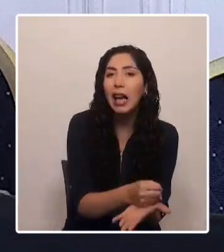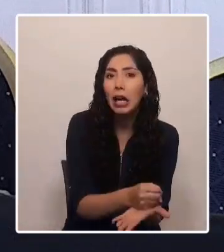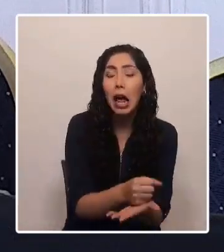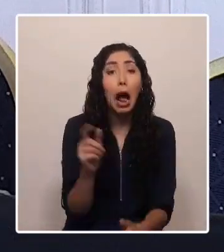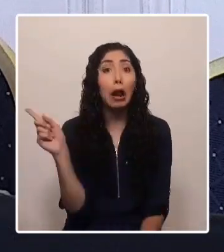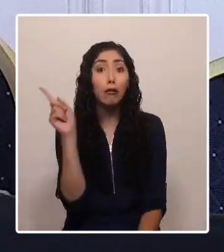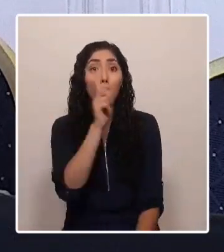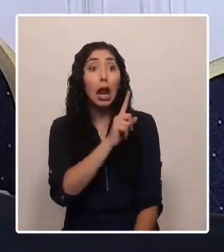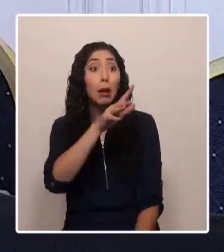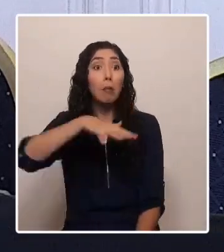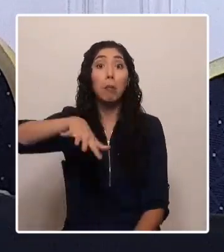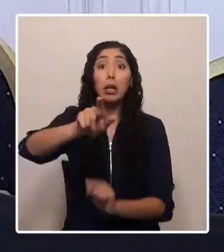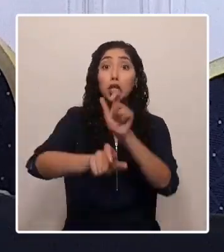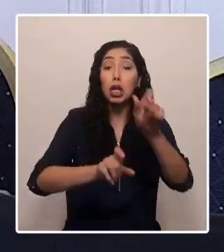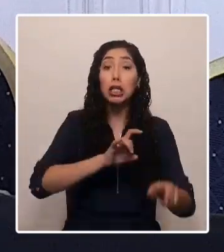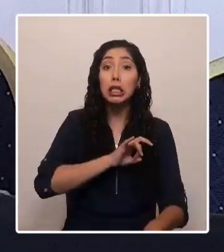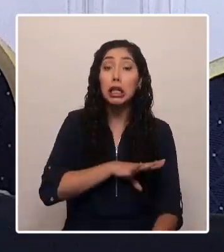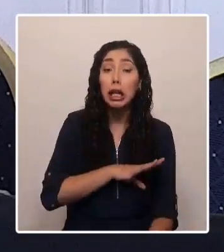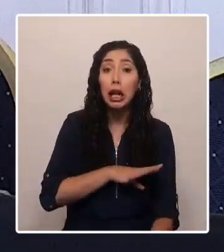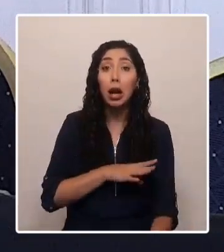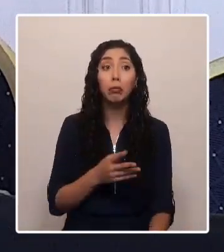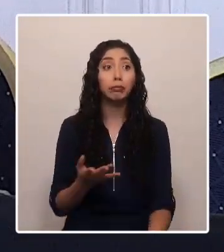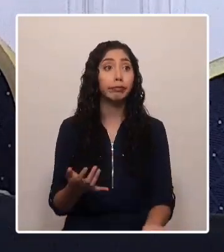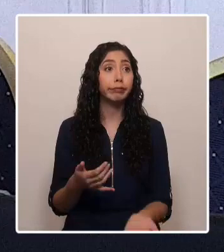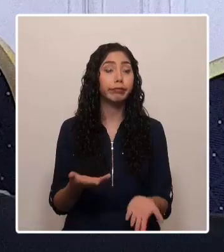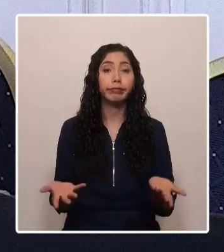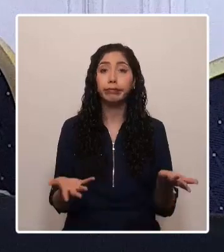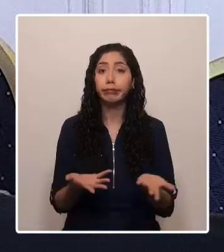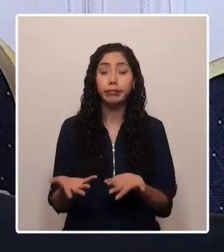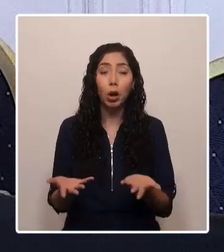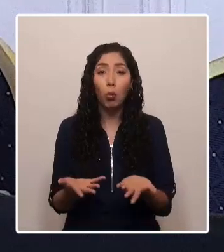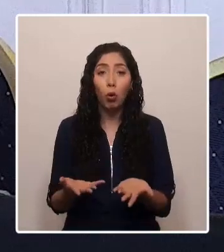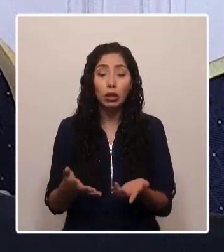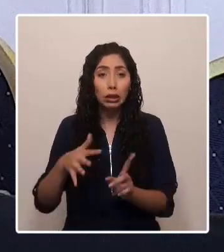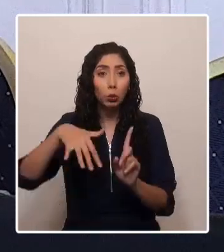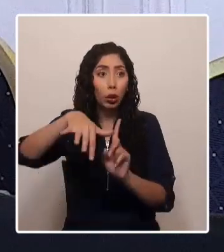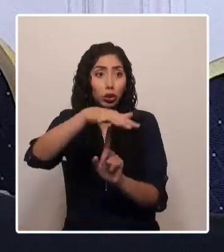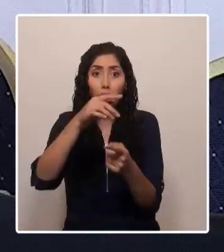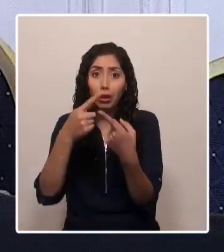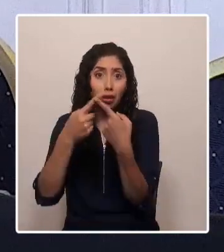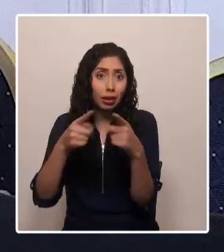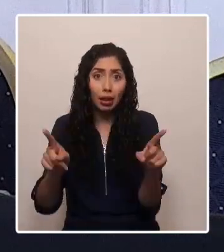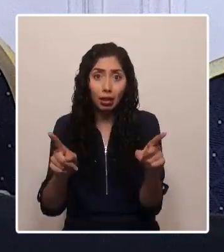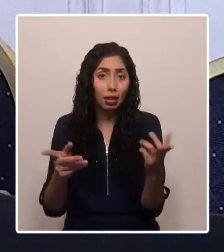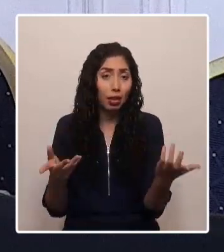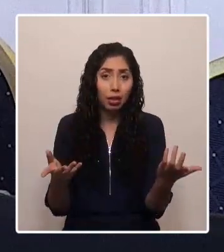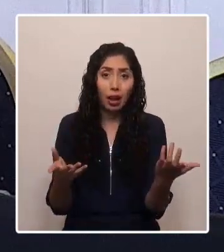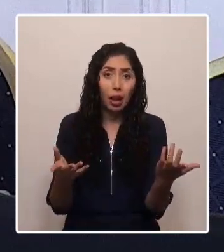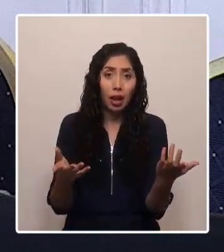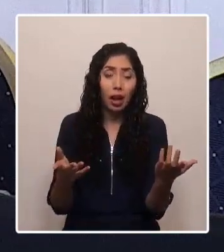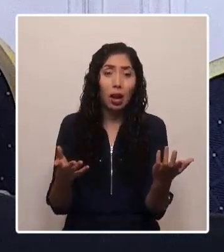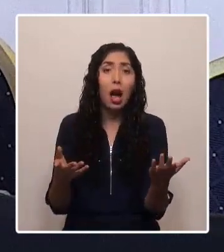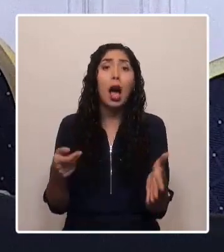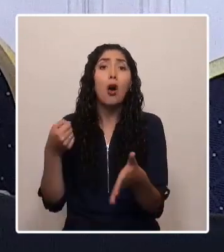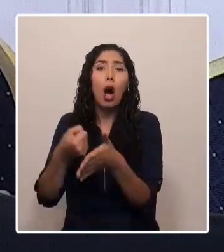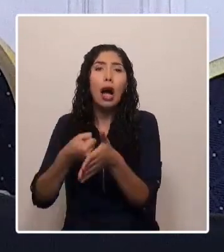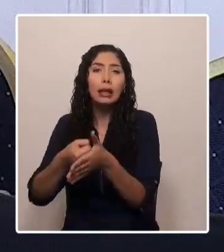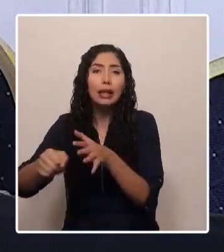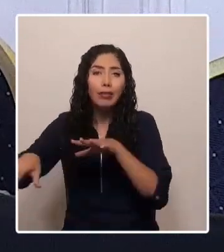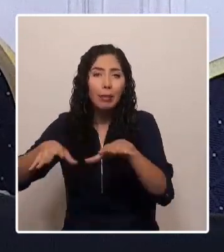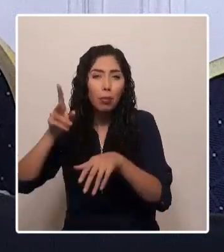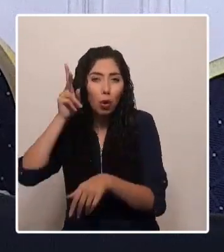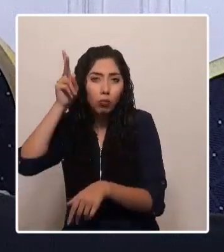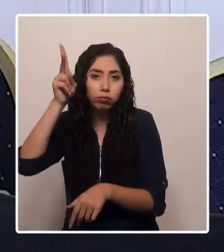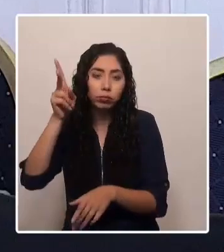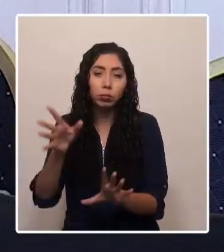los chilenos en general en una circunstancia distinta a la de los activistas del indigenismo. Muchas